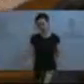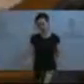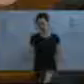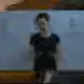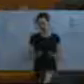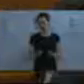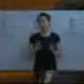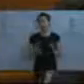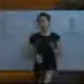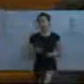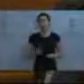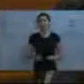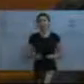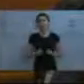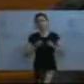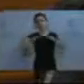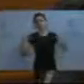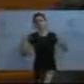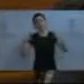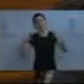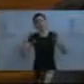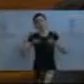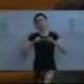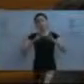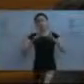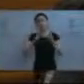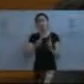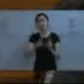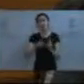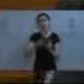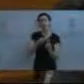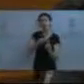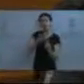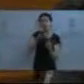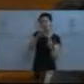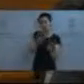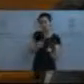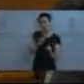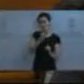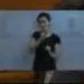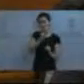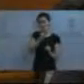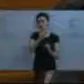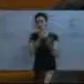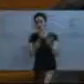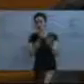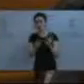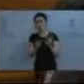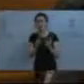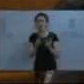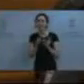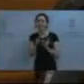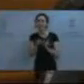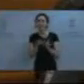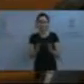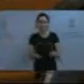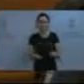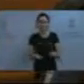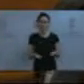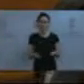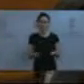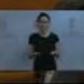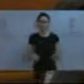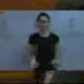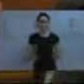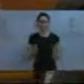suerte quizás aparezca la de Cangas de Onís, que está a 47 kilómetros. Y usted, bueno, pues lo que dice